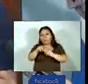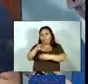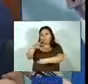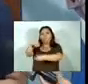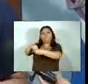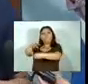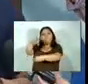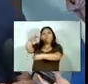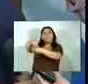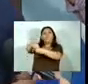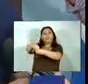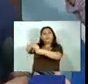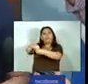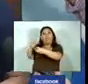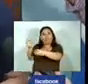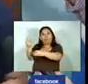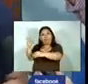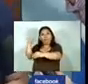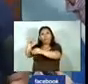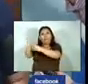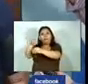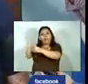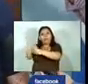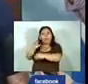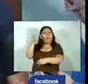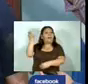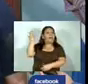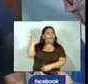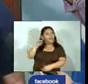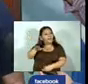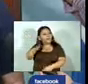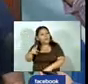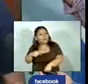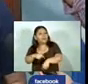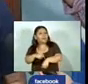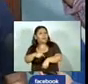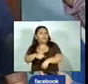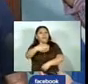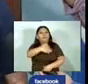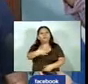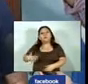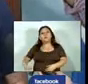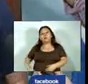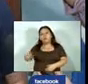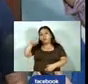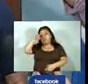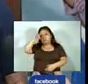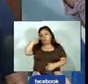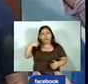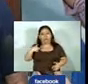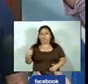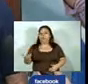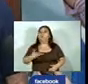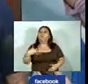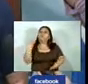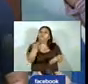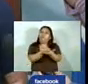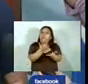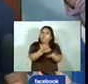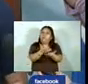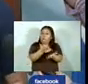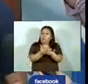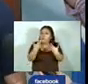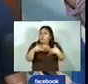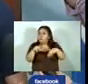integración de cuentas utilizadas en ese periodo presidencial, y que pues tenemos los elementos suficientes como para poder